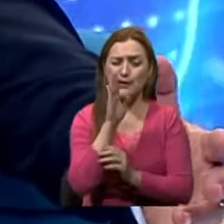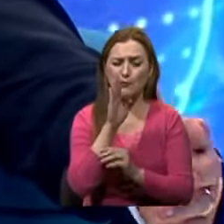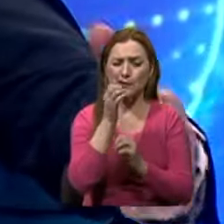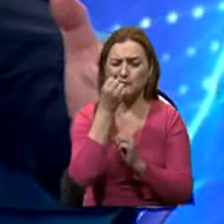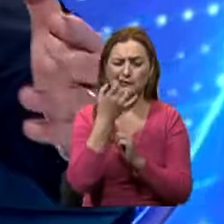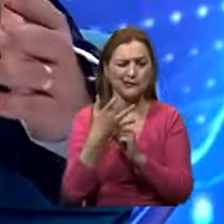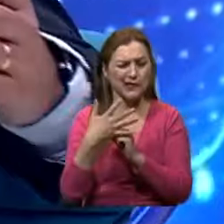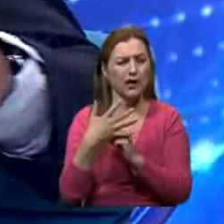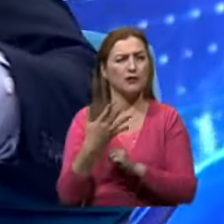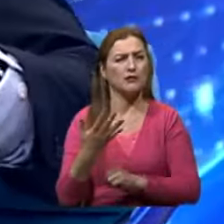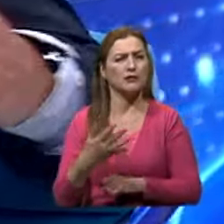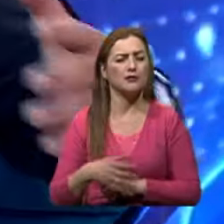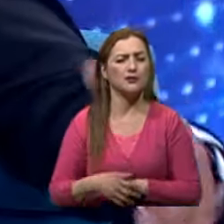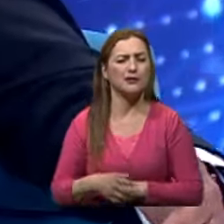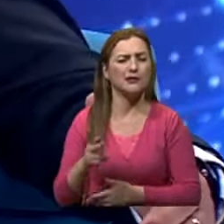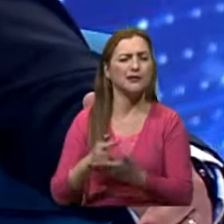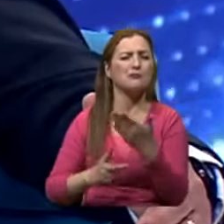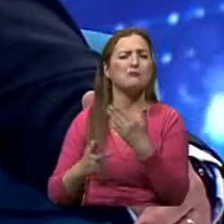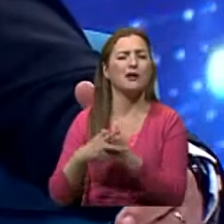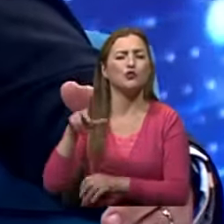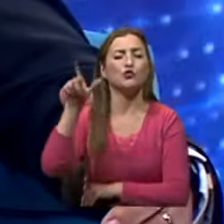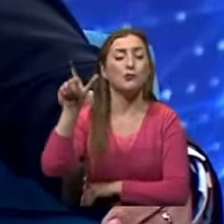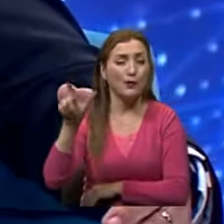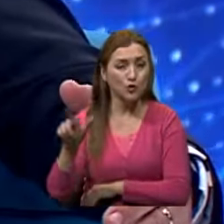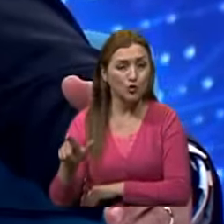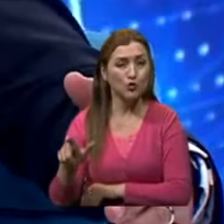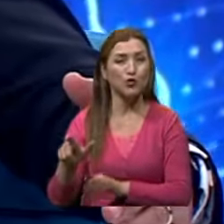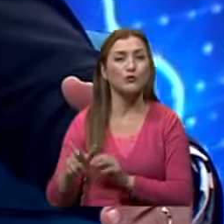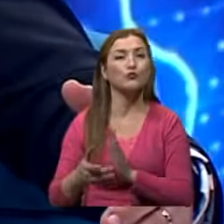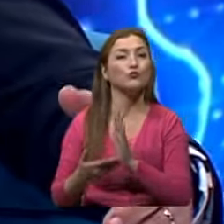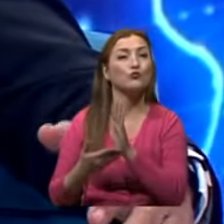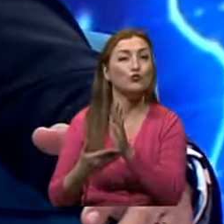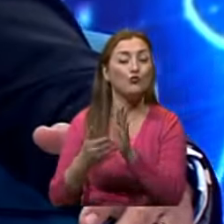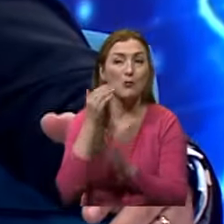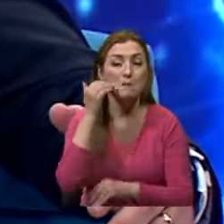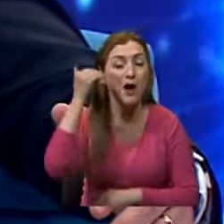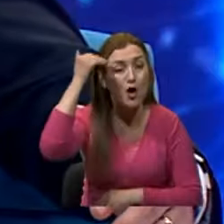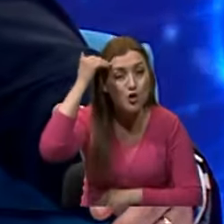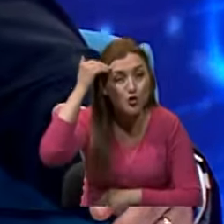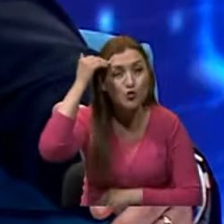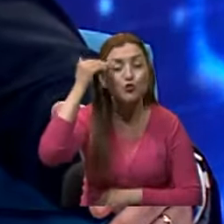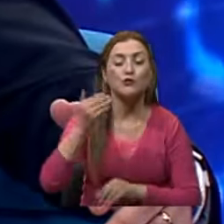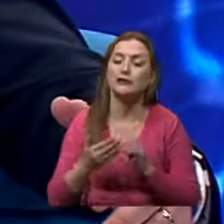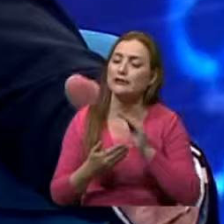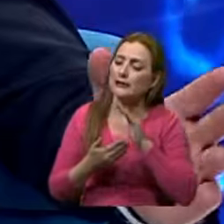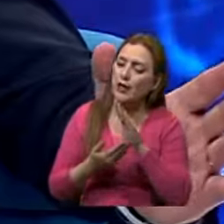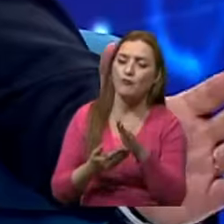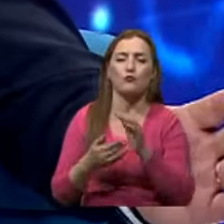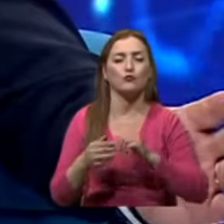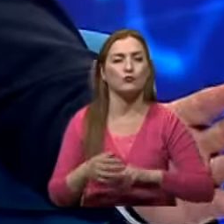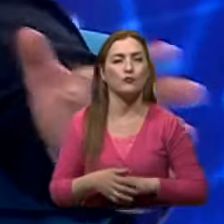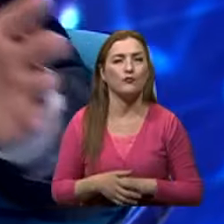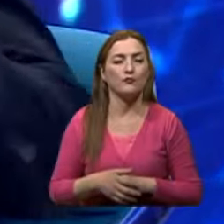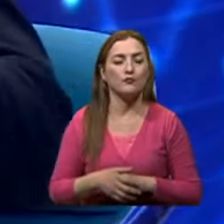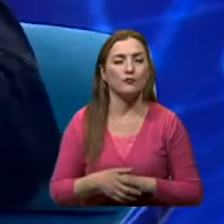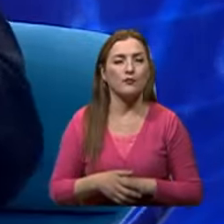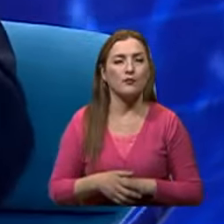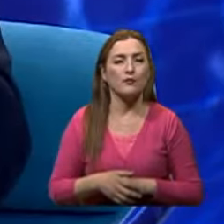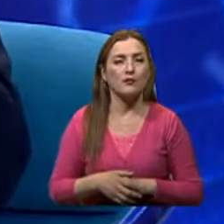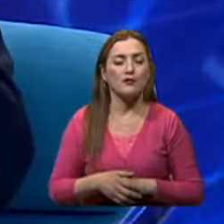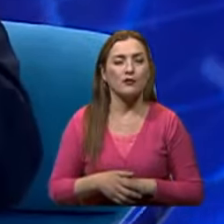preocupa es qué pasa con una persona, tal vez, adulta mayor, que inclusive podría estar hasta cierto